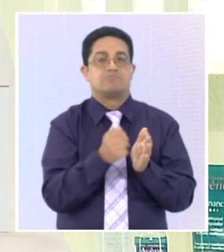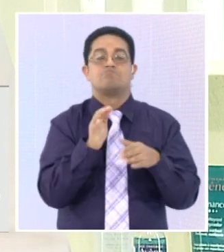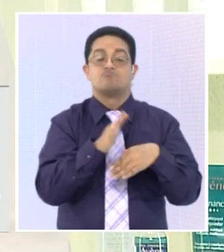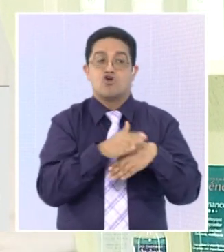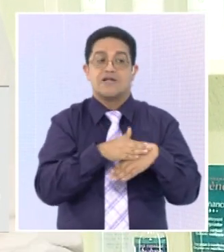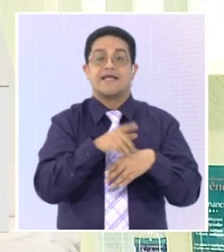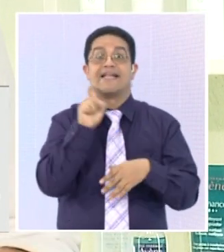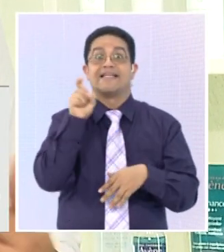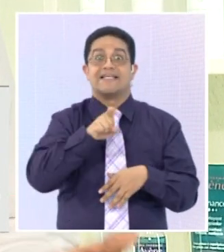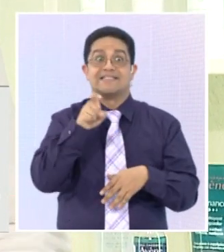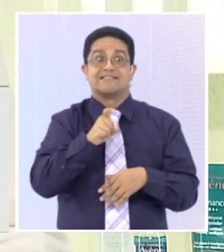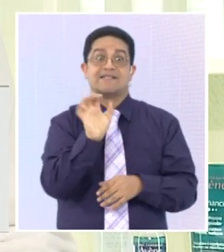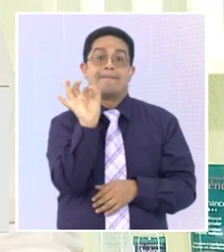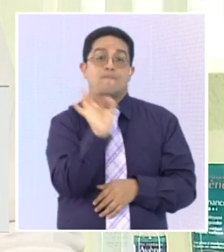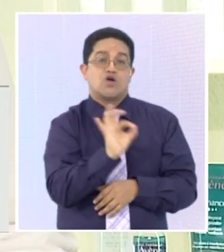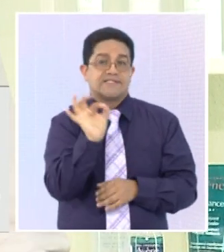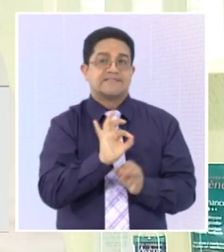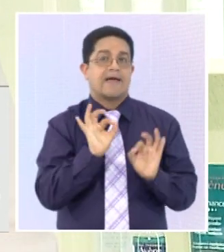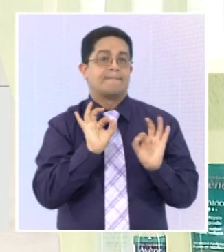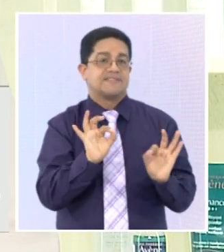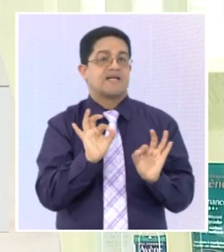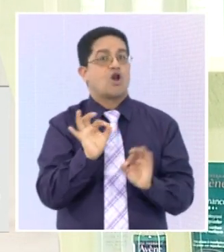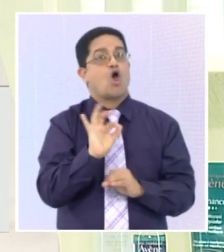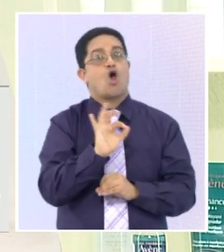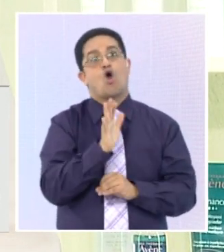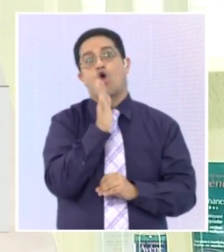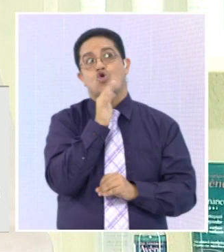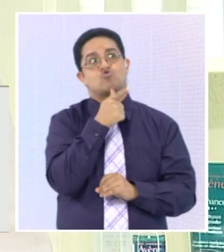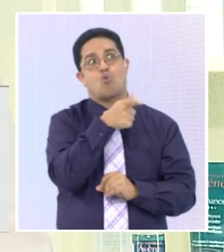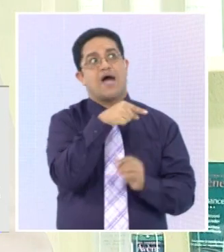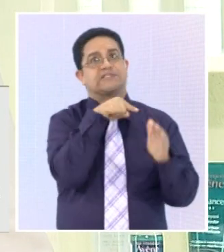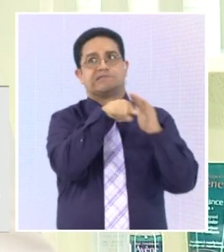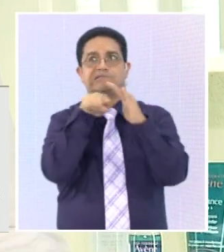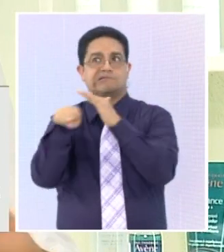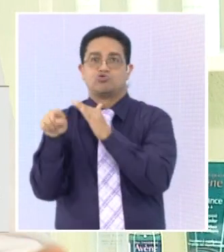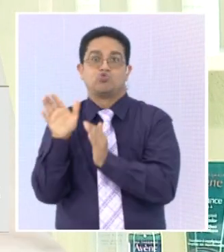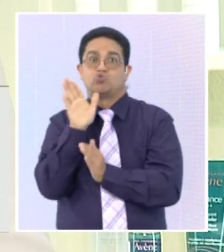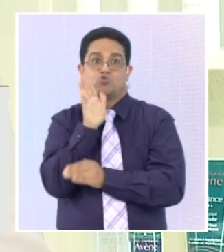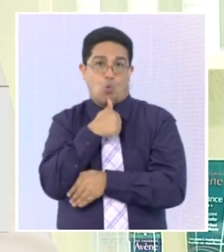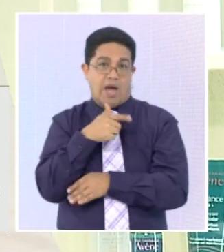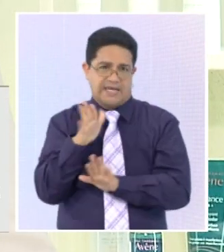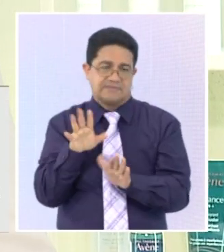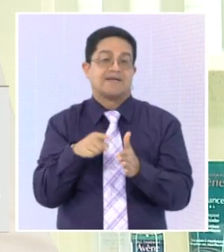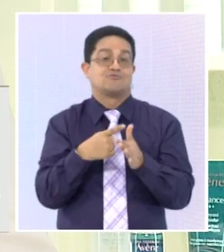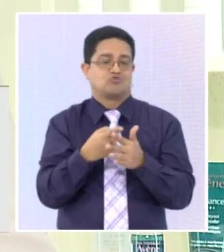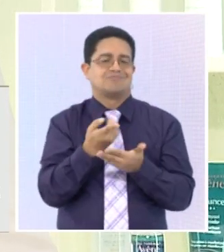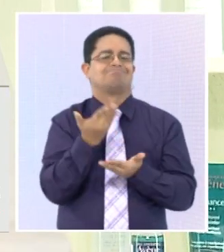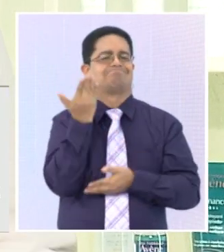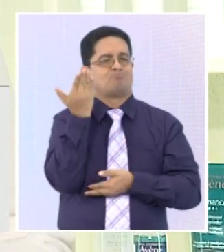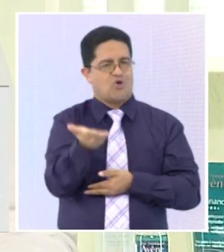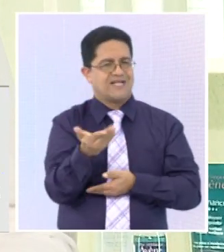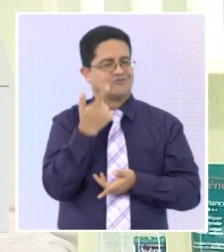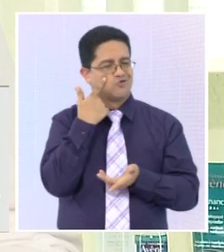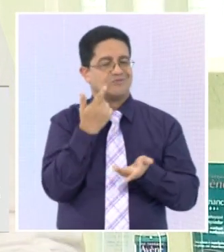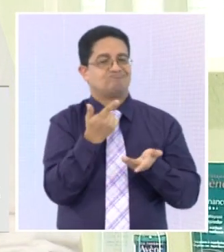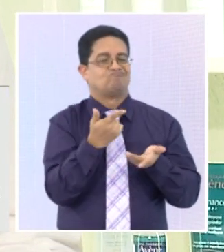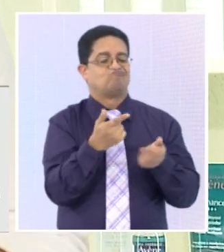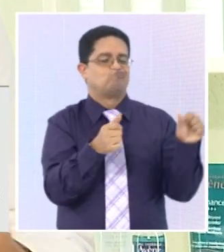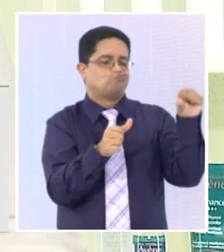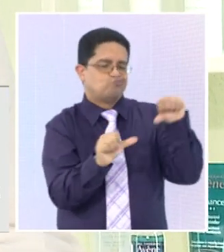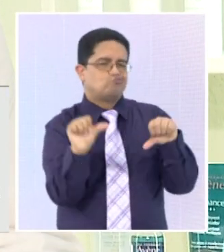concentración específica o porque no se encuentran en el mercado esa presentación comercial. Entonces, para eso son las fórmulas magistrales, más bien